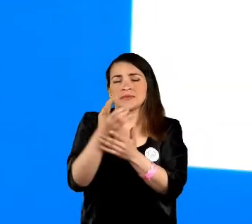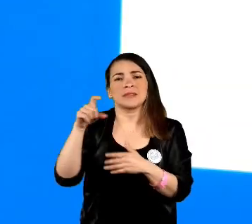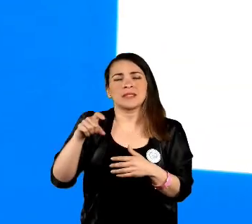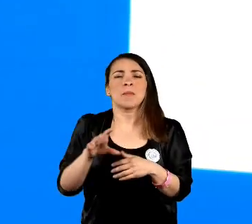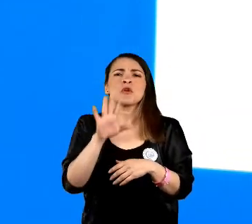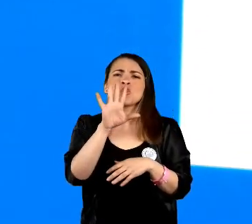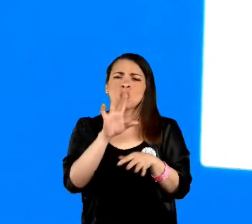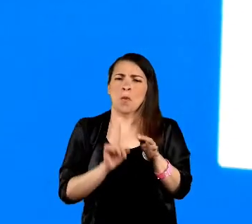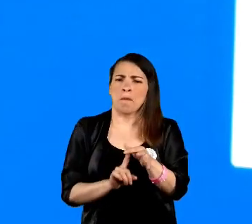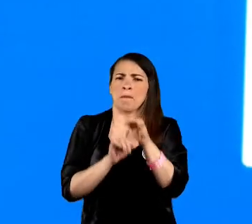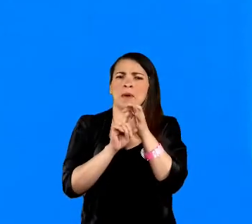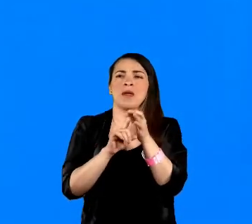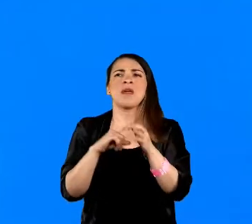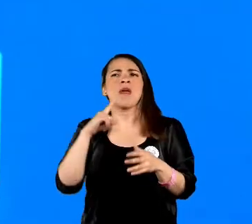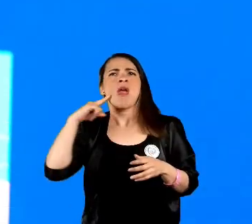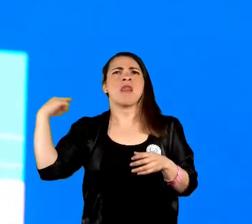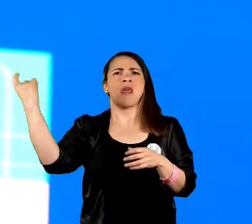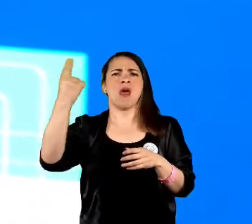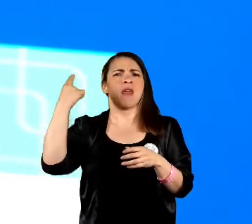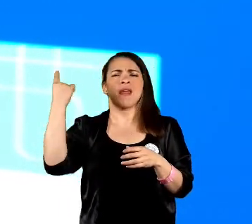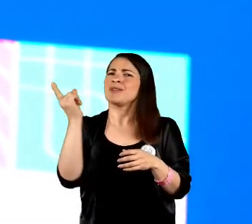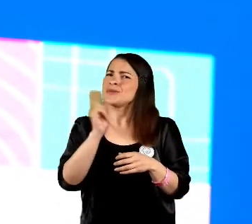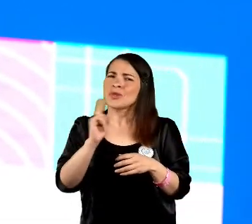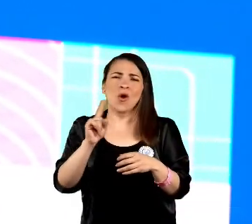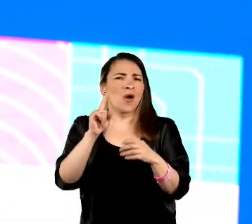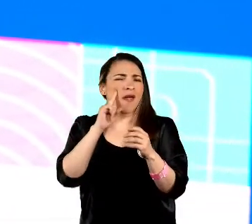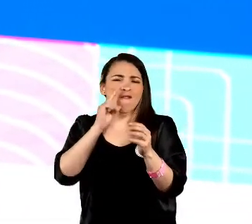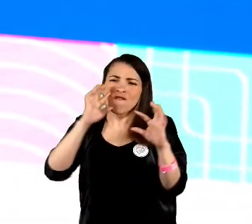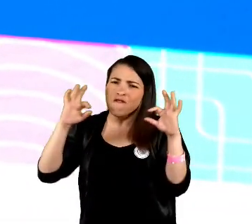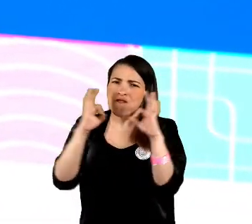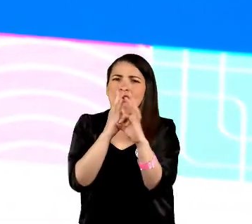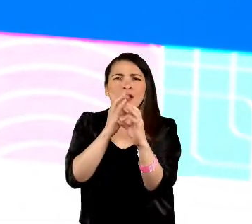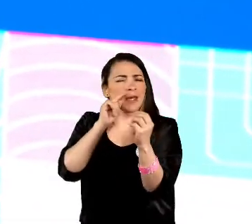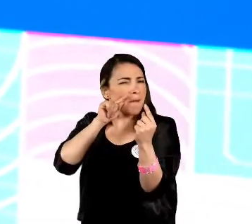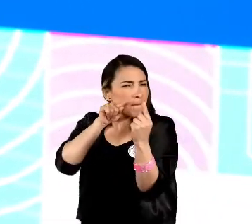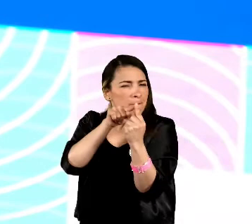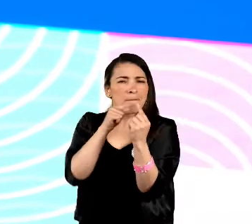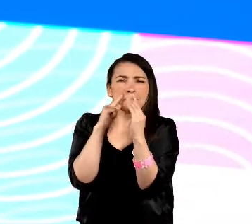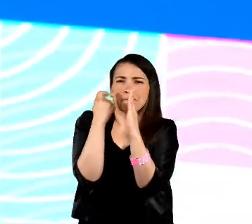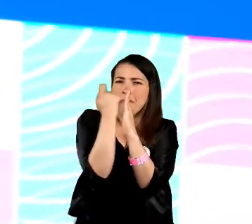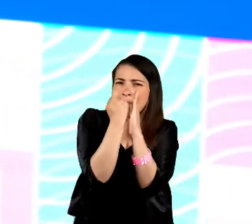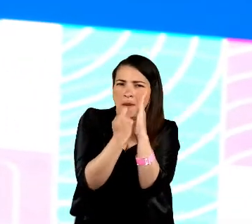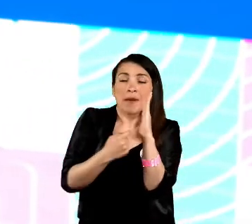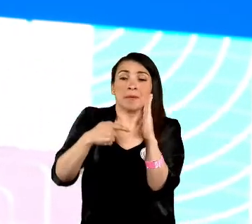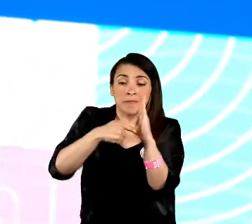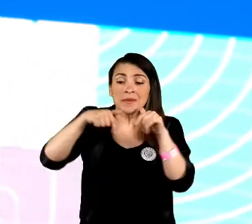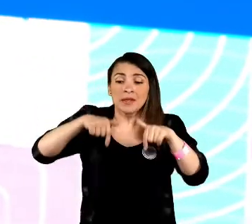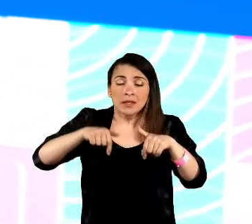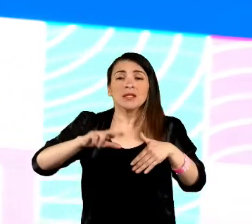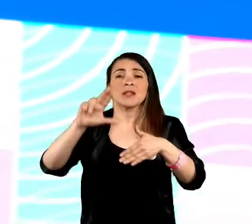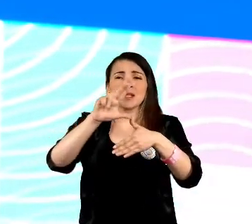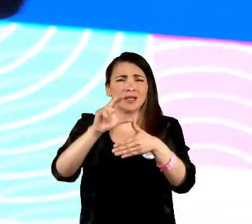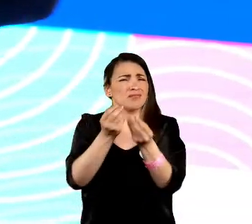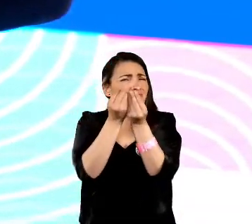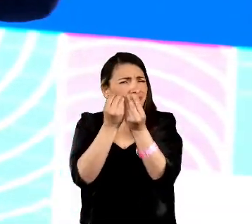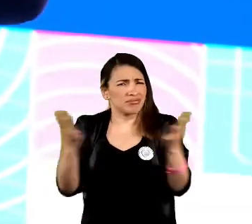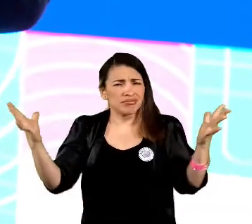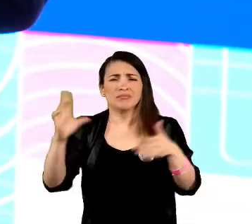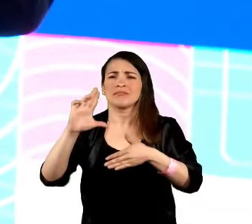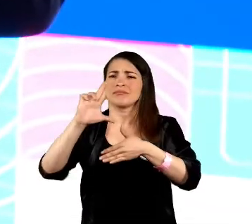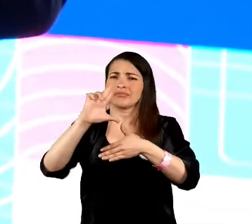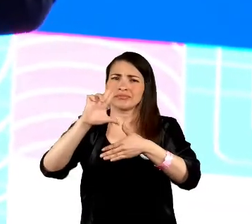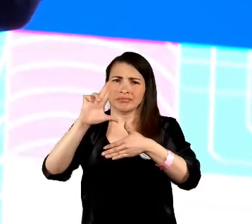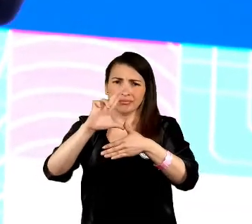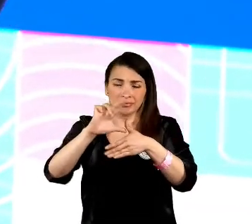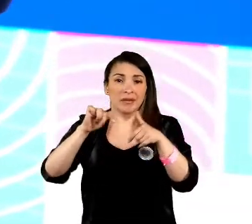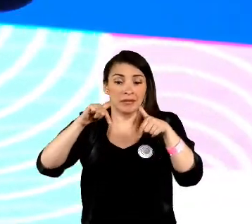menos generalistas más especializados y en Latinoamérica hay muchas oportunidades para el crecer desde